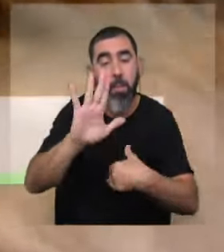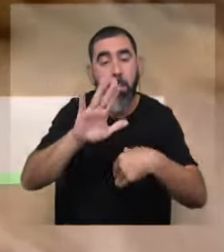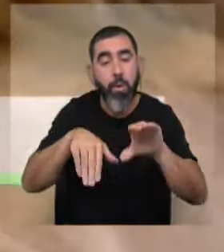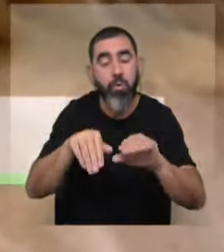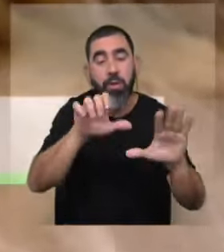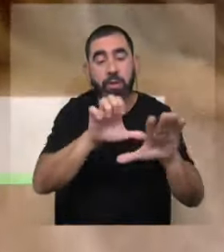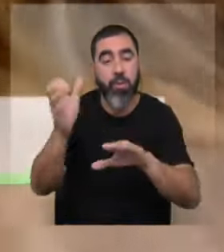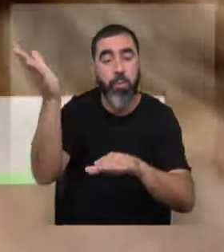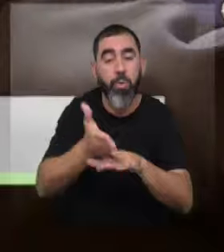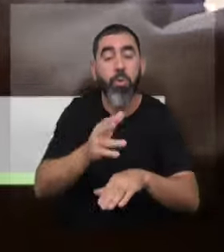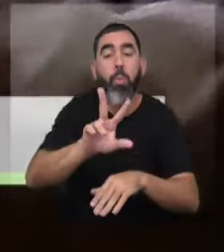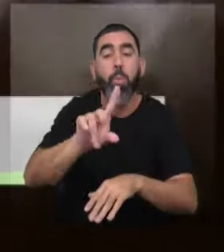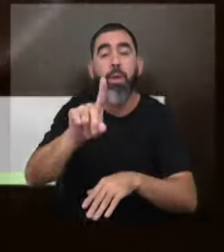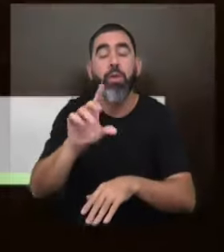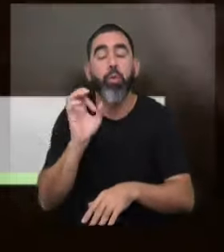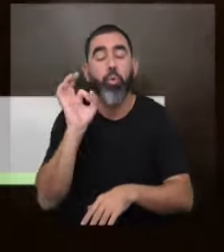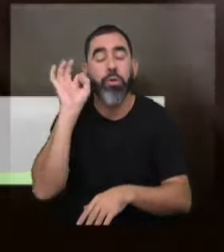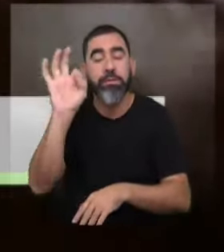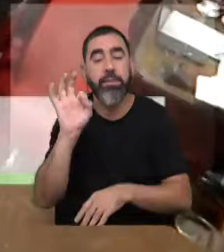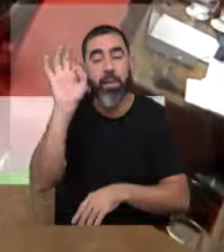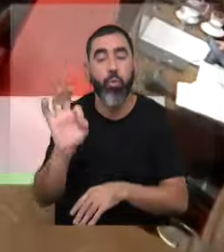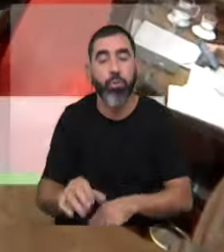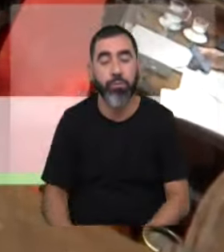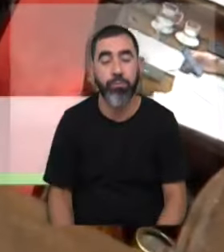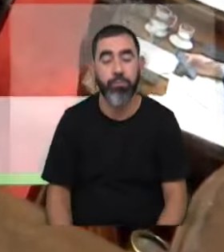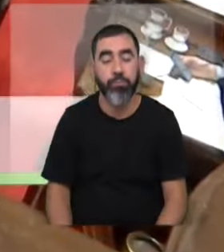2/3, 21 senadores.